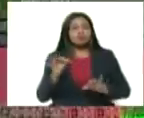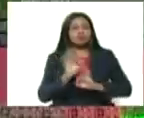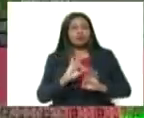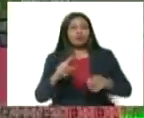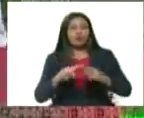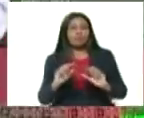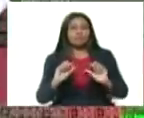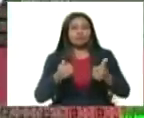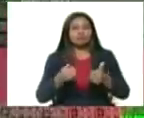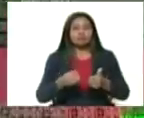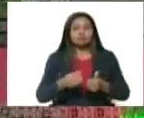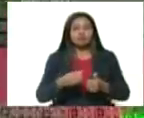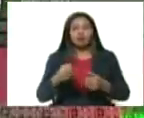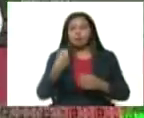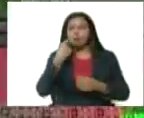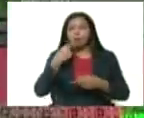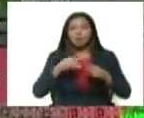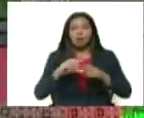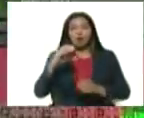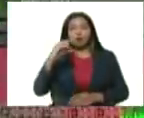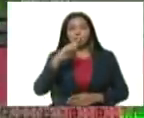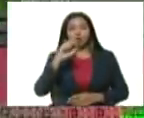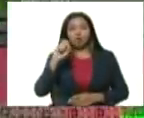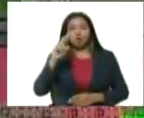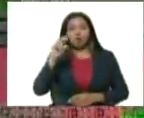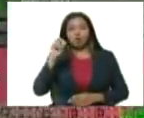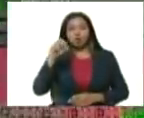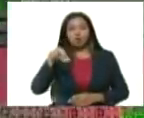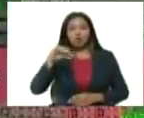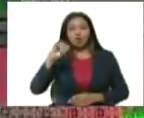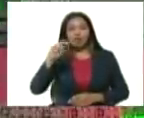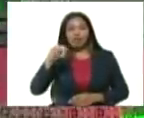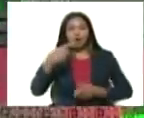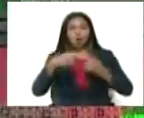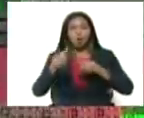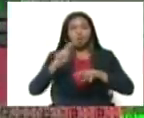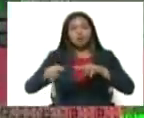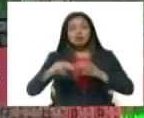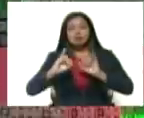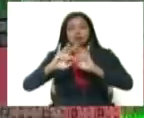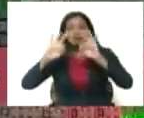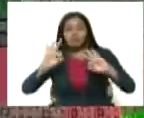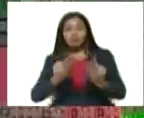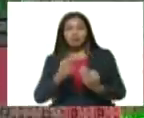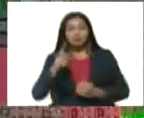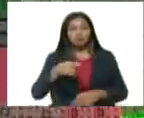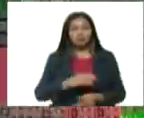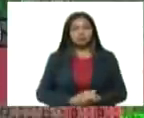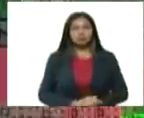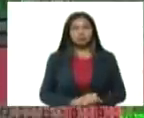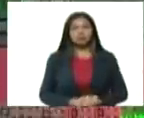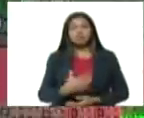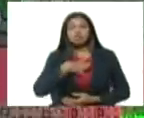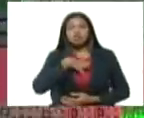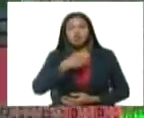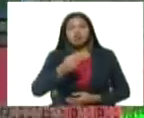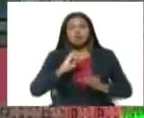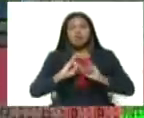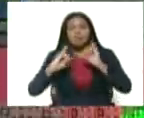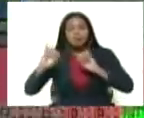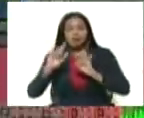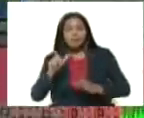inició tratamiento con cloroquina. Y también tenemos otra niña de la misma familia que es sobrina del